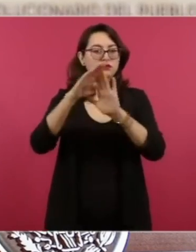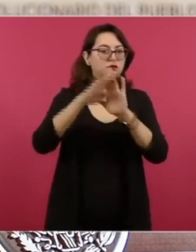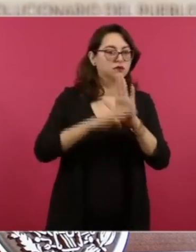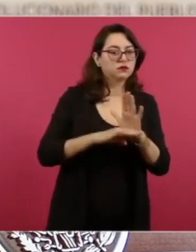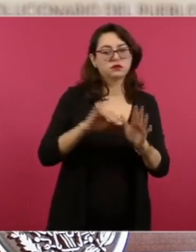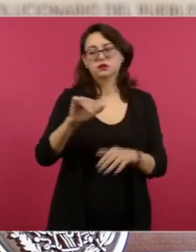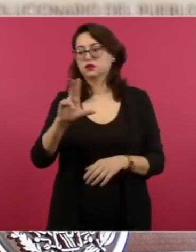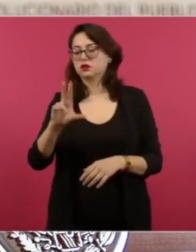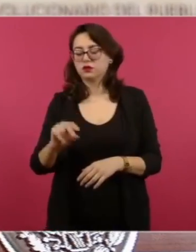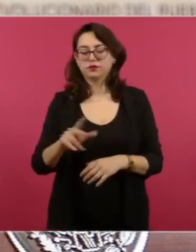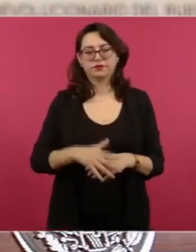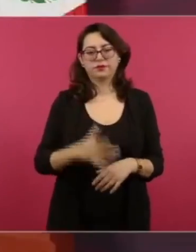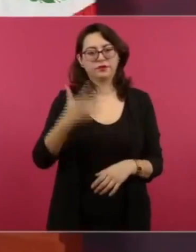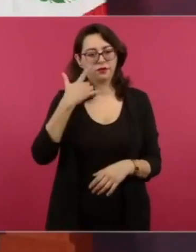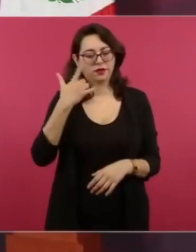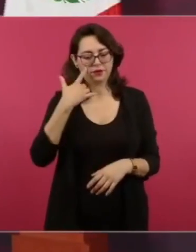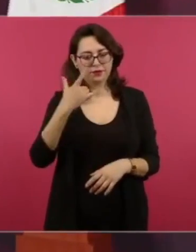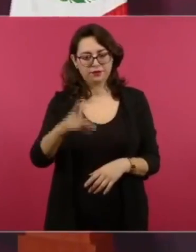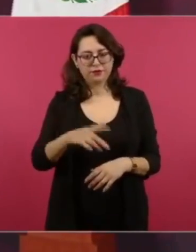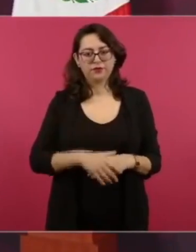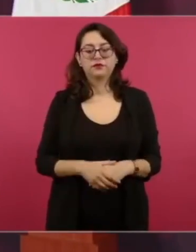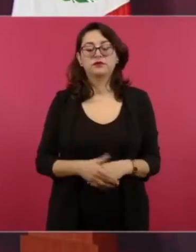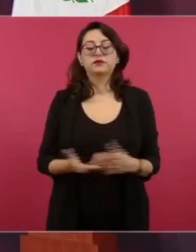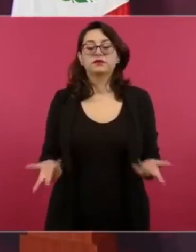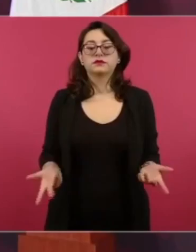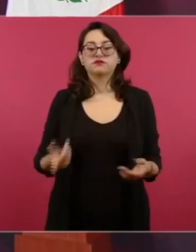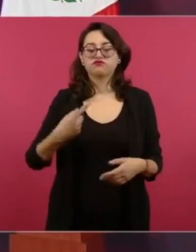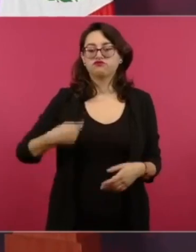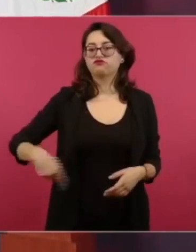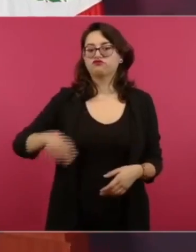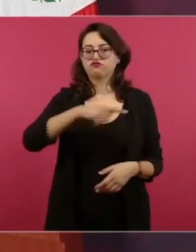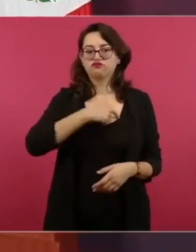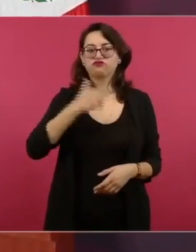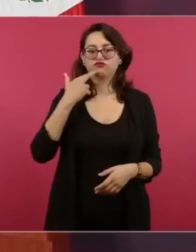¿Por qué funciona nuestra estrategia? Por lo que acabamos de ver